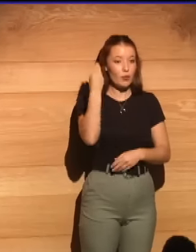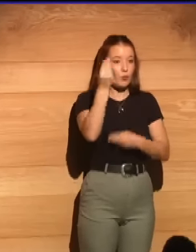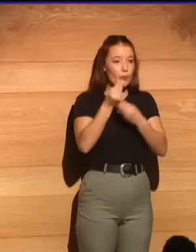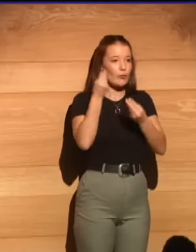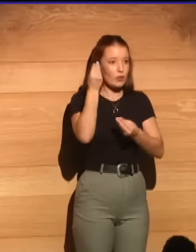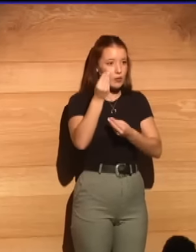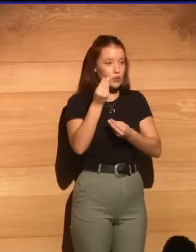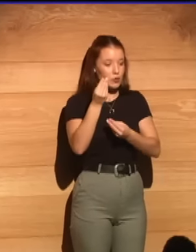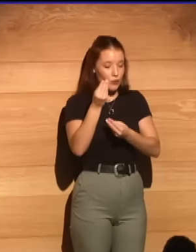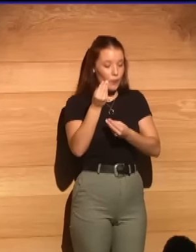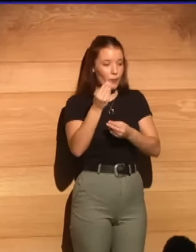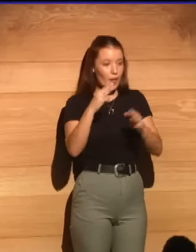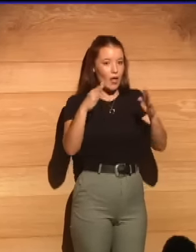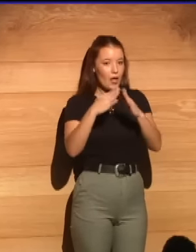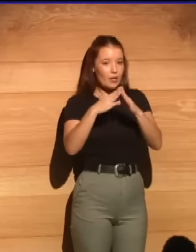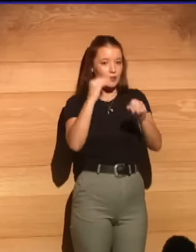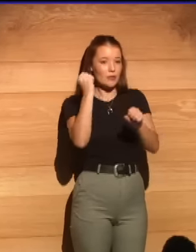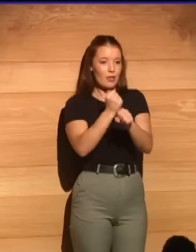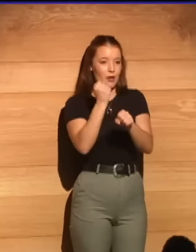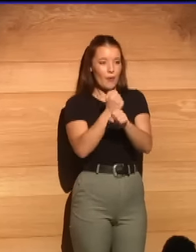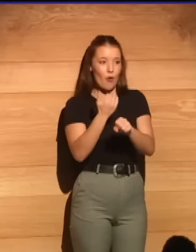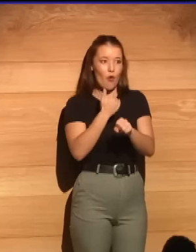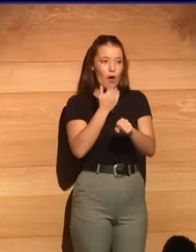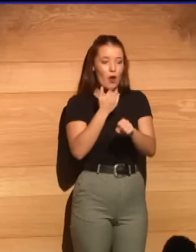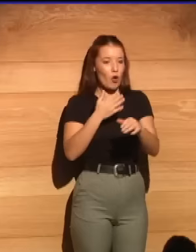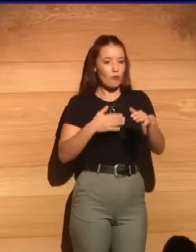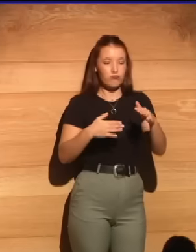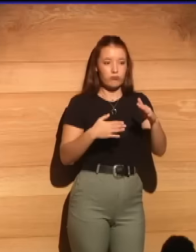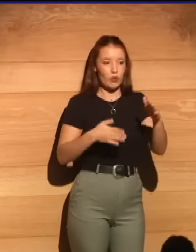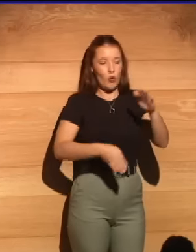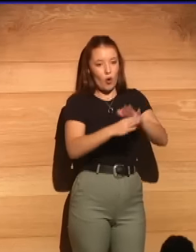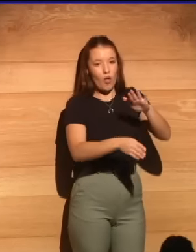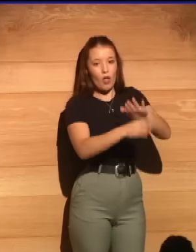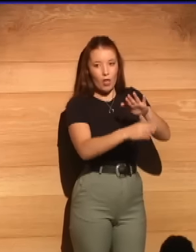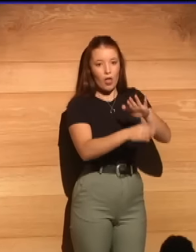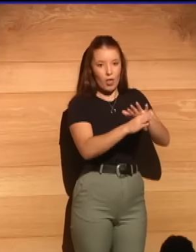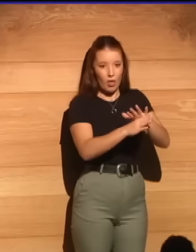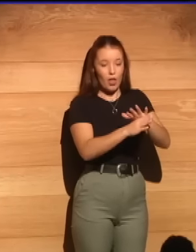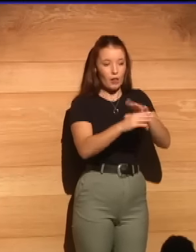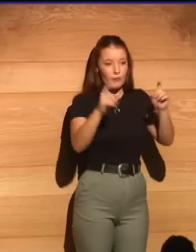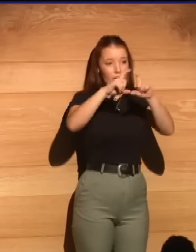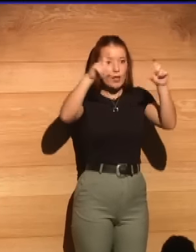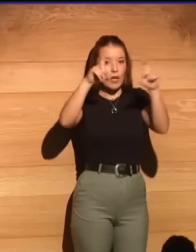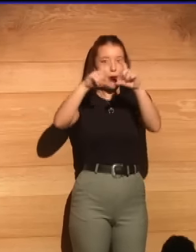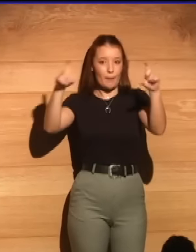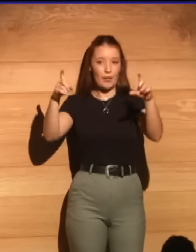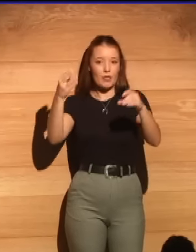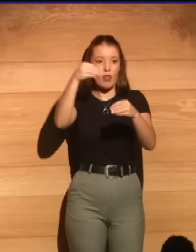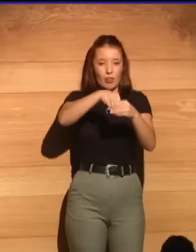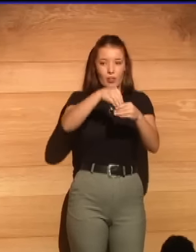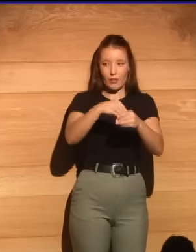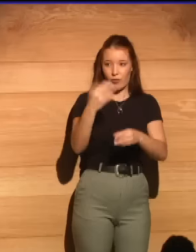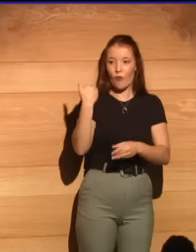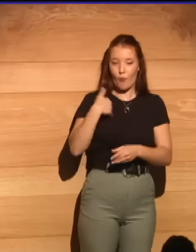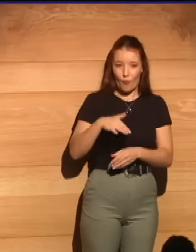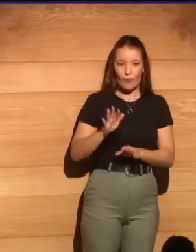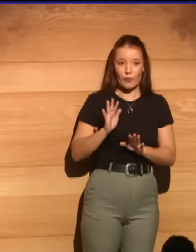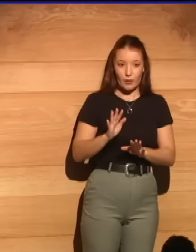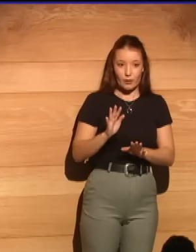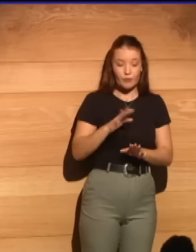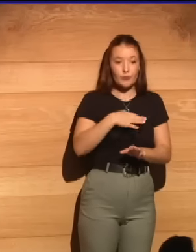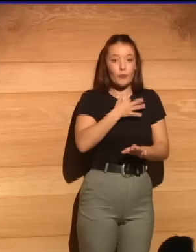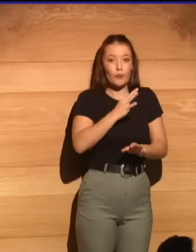para quedarse, que cualquier empresa de cualquier tamaño va a poder dar esto como opción y que se ha demostrado